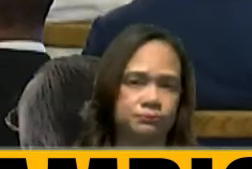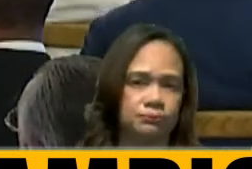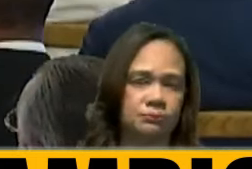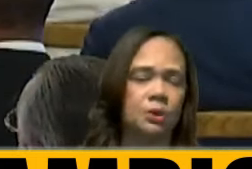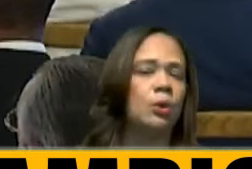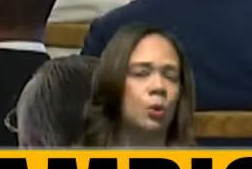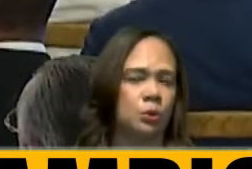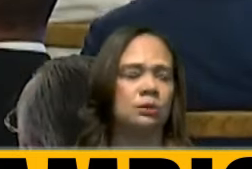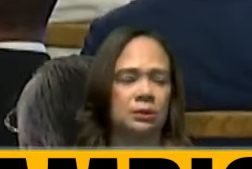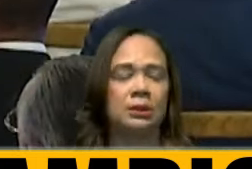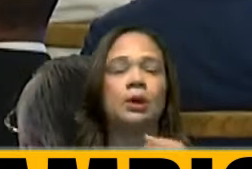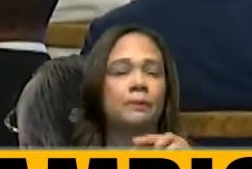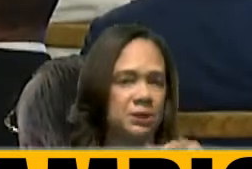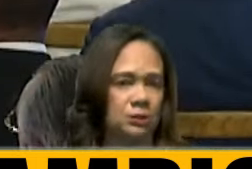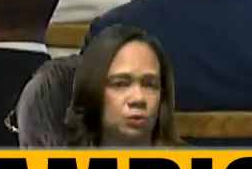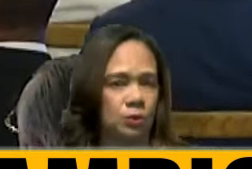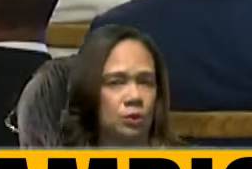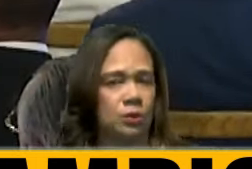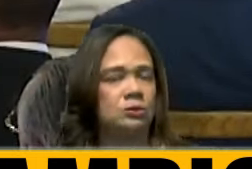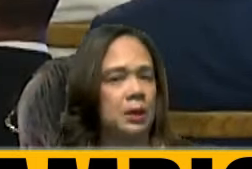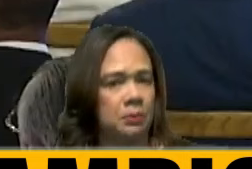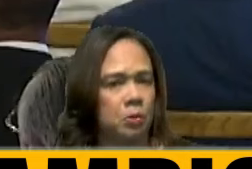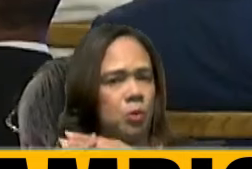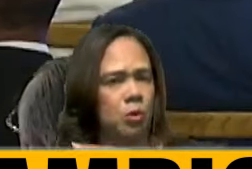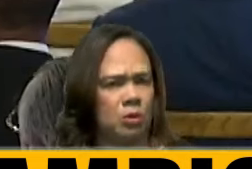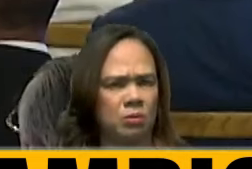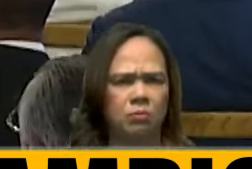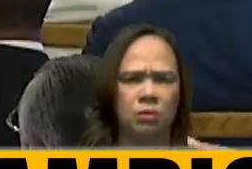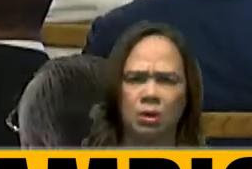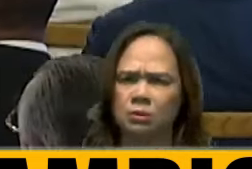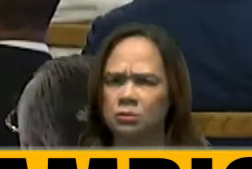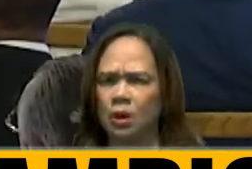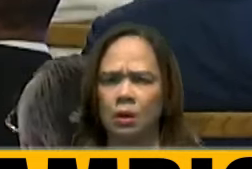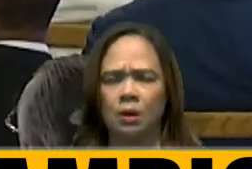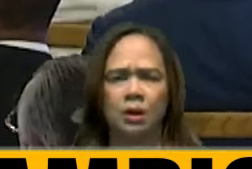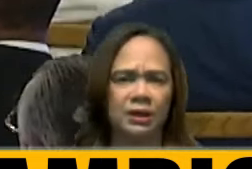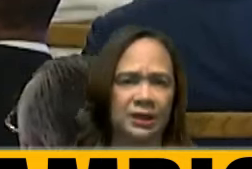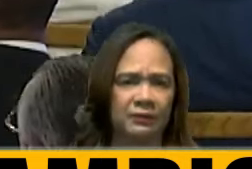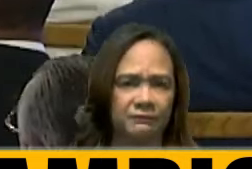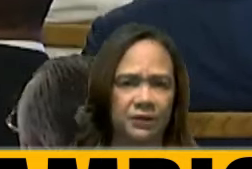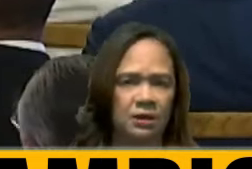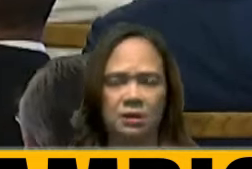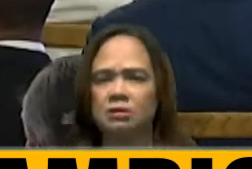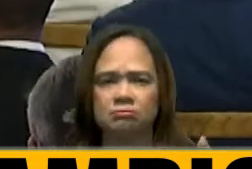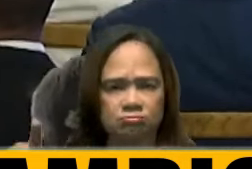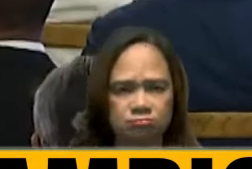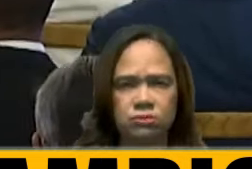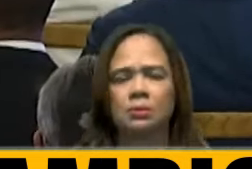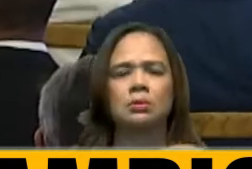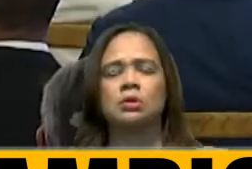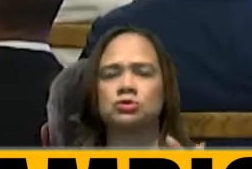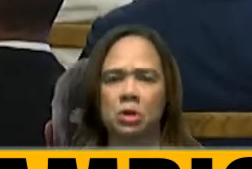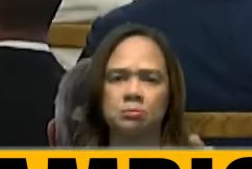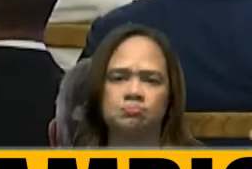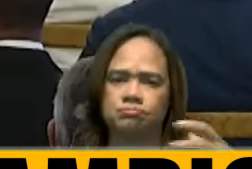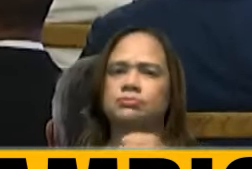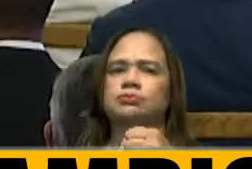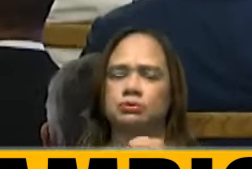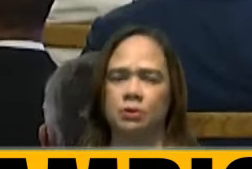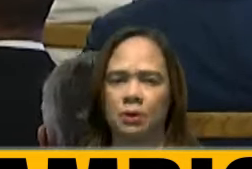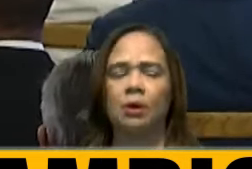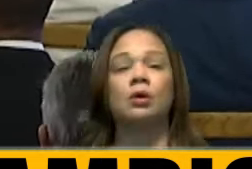prácticamente otro Ministerio de de construcción el Ministerio de la vivienda y edificaciones está ya